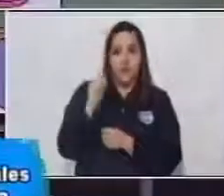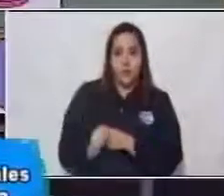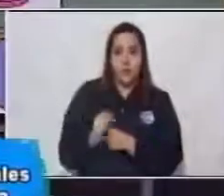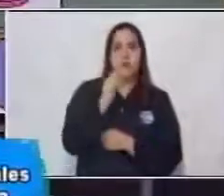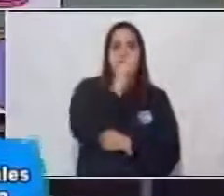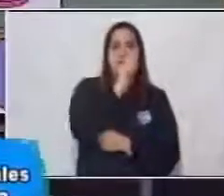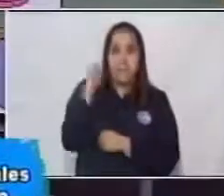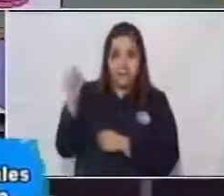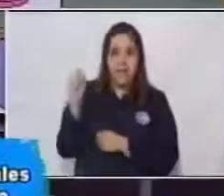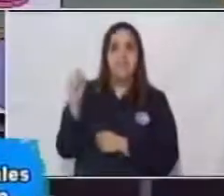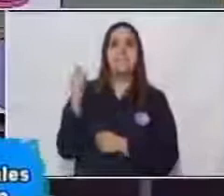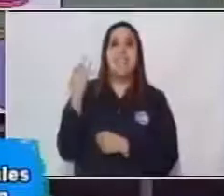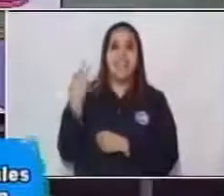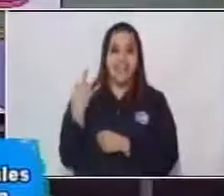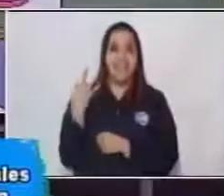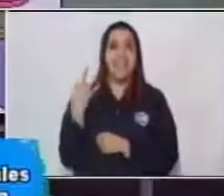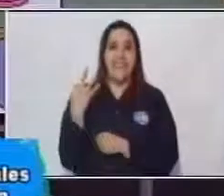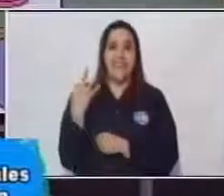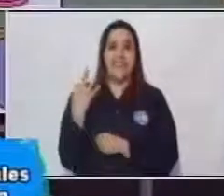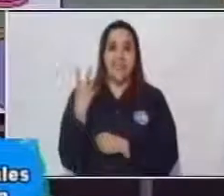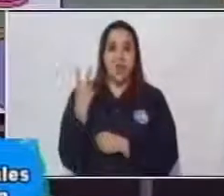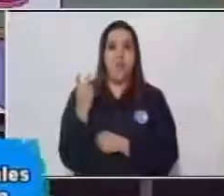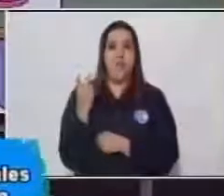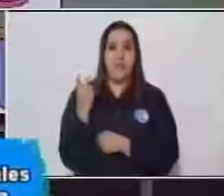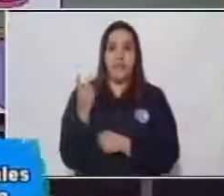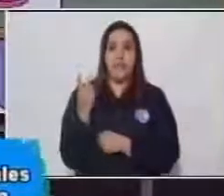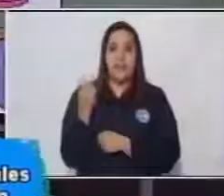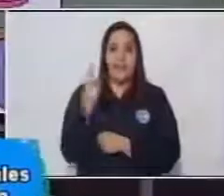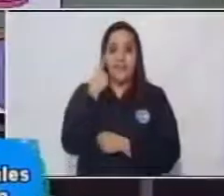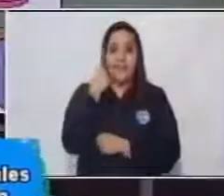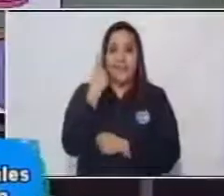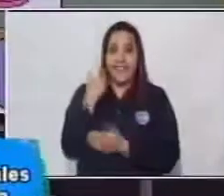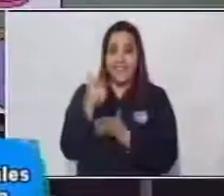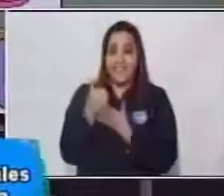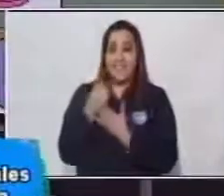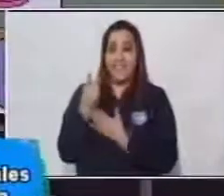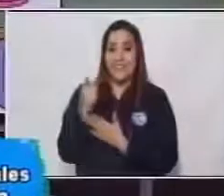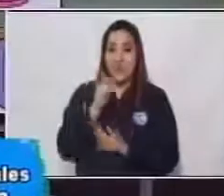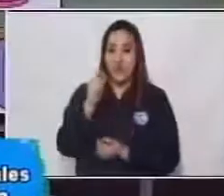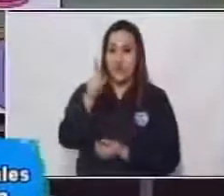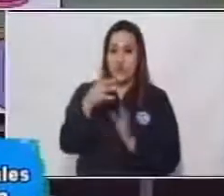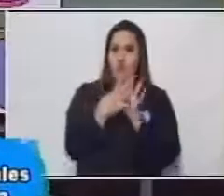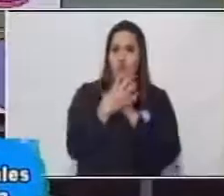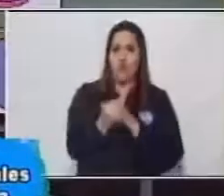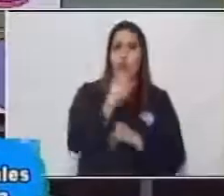1, 2 y 3. Muy bien. Repasémoslo entonces. Ayúdenme, cuenten también.